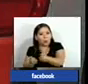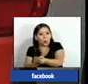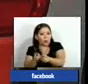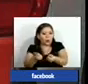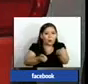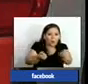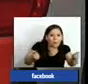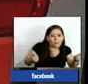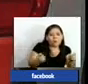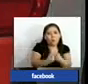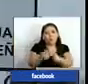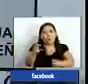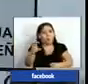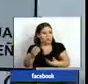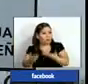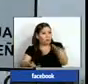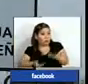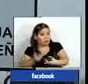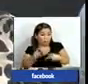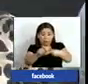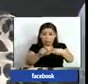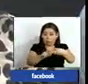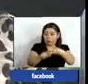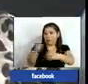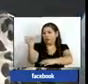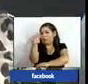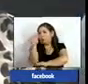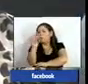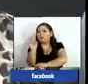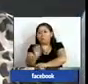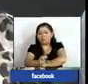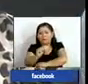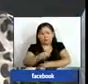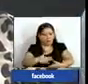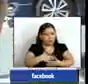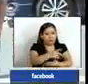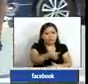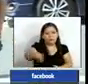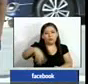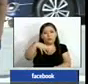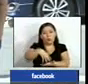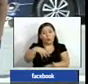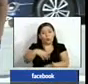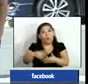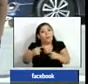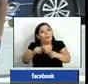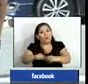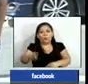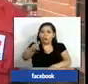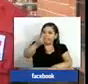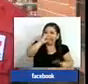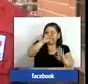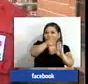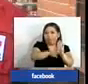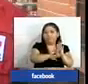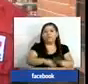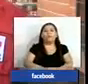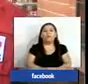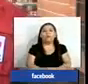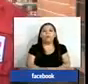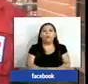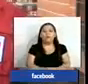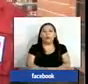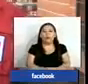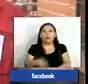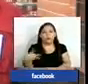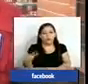de tránsito y otros servicios continuarán a disposición de la población con estrictos protocolos. Siempre tenemos,